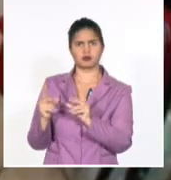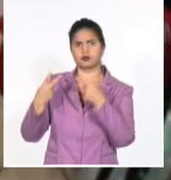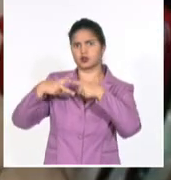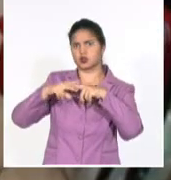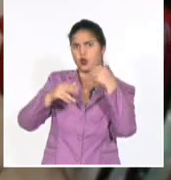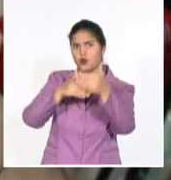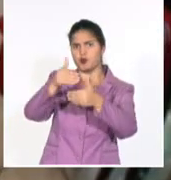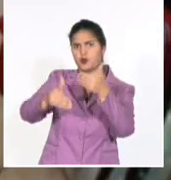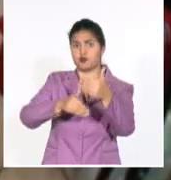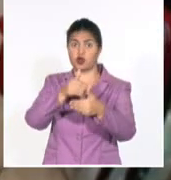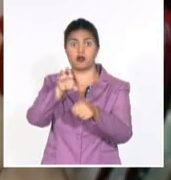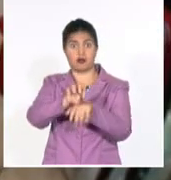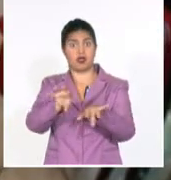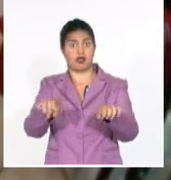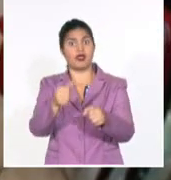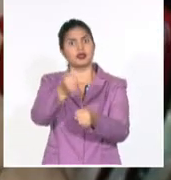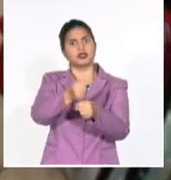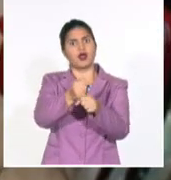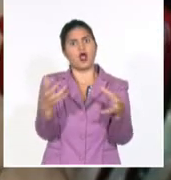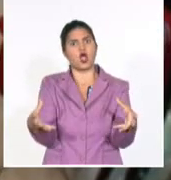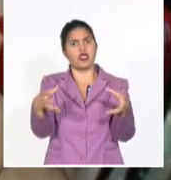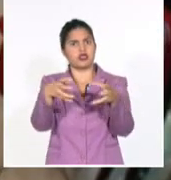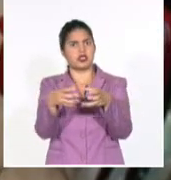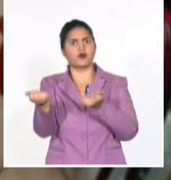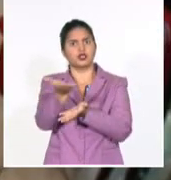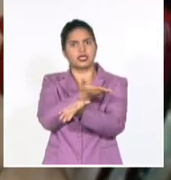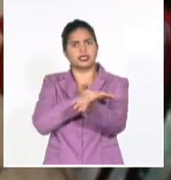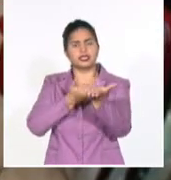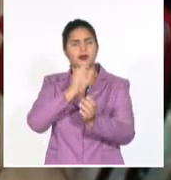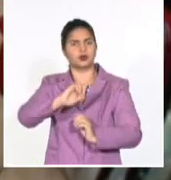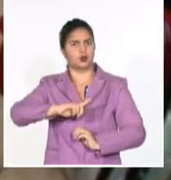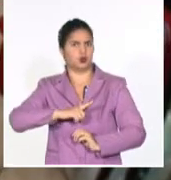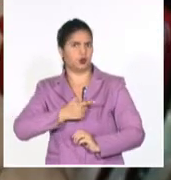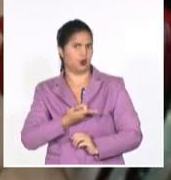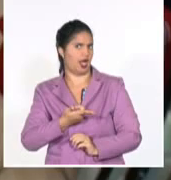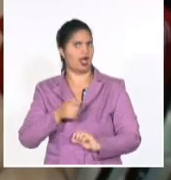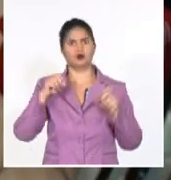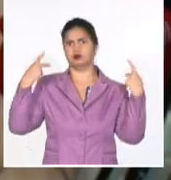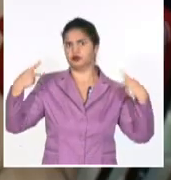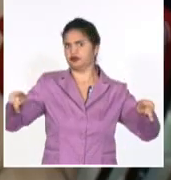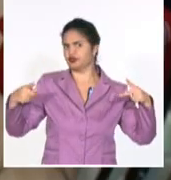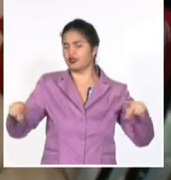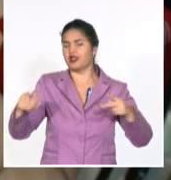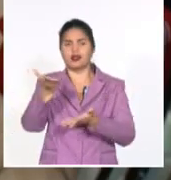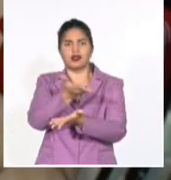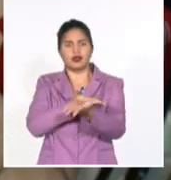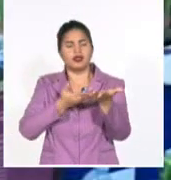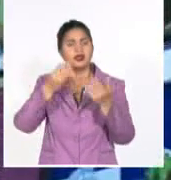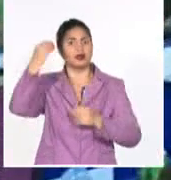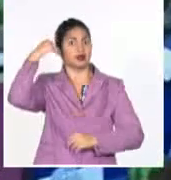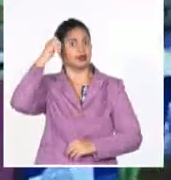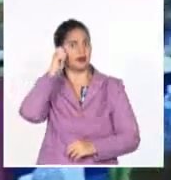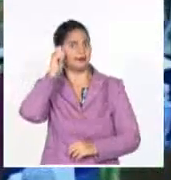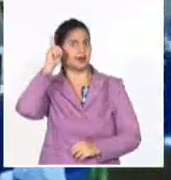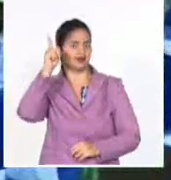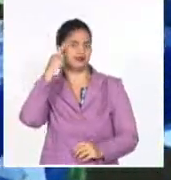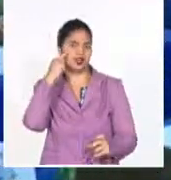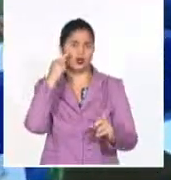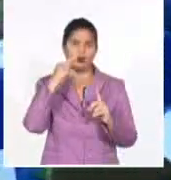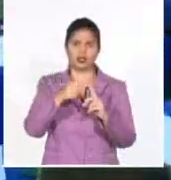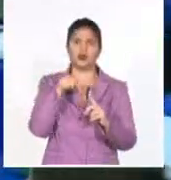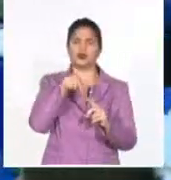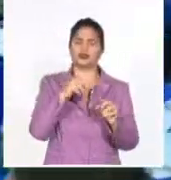y el trabajo en equipo, así como el intercambio cultural compartiendo experiencias y conocimientos, son objetivos de